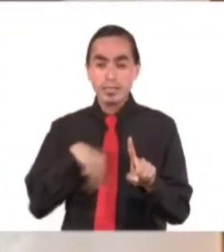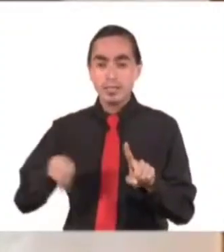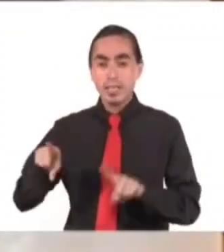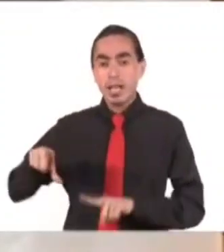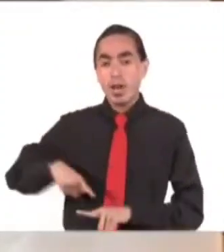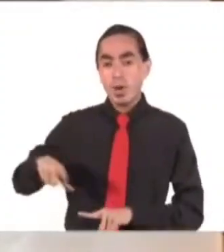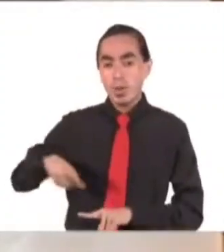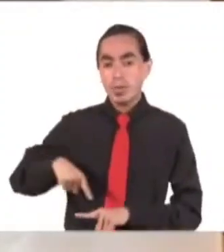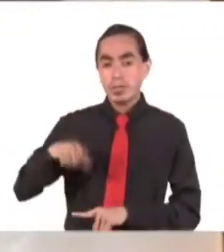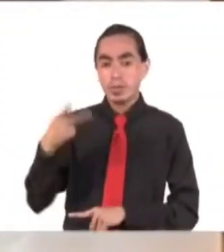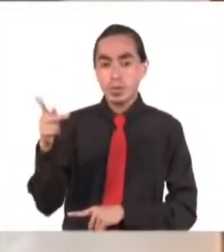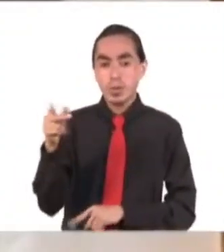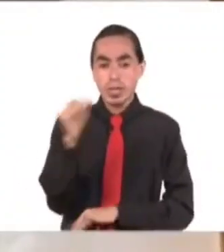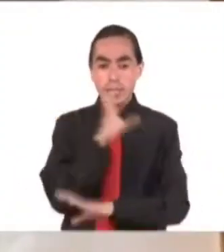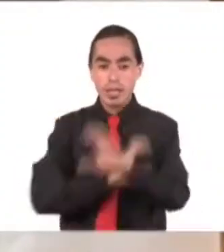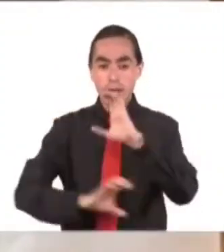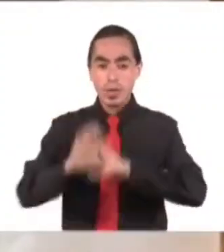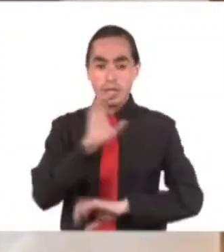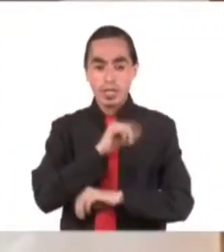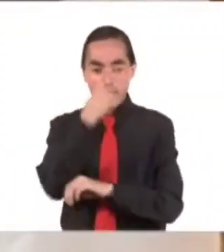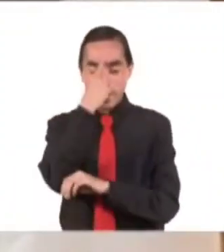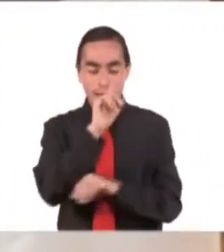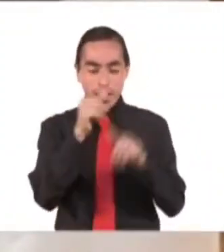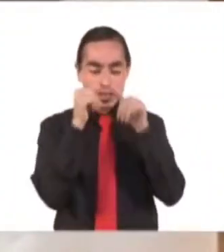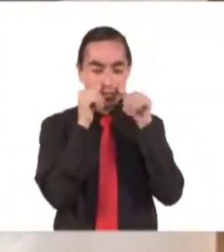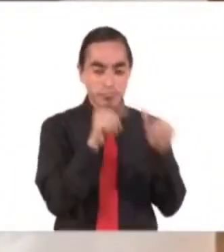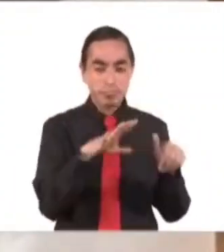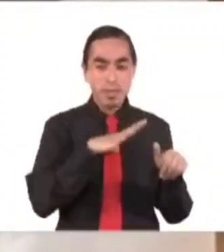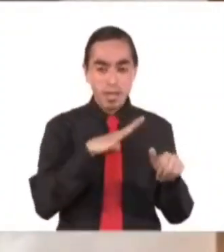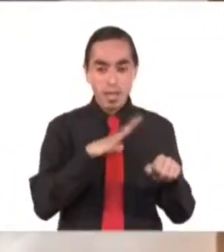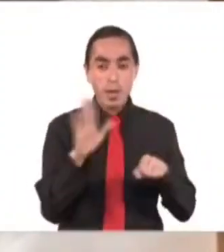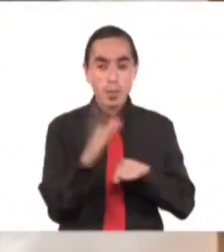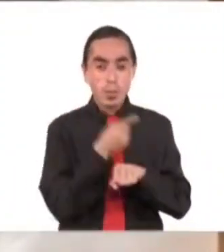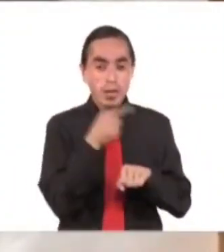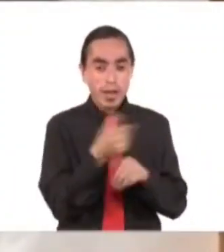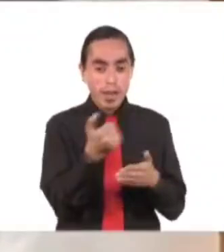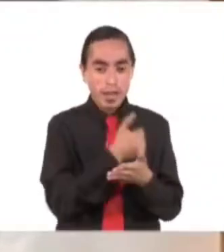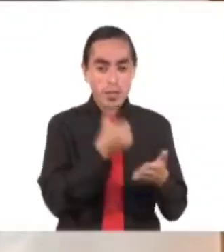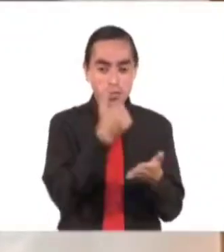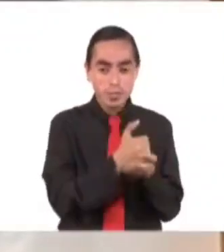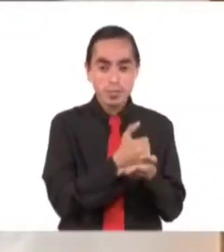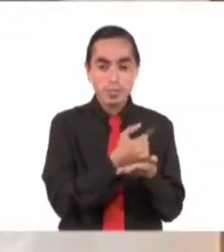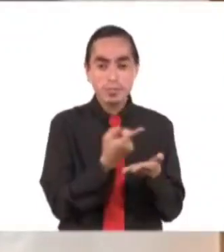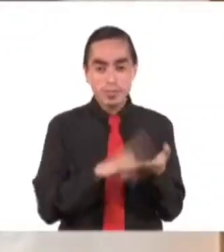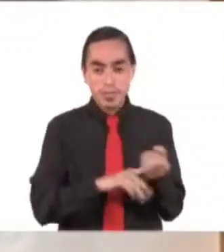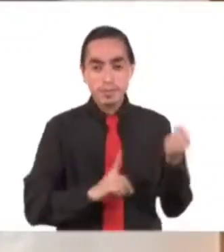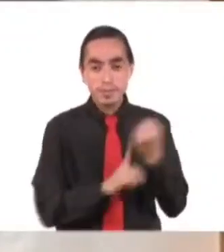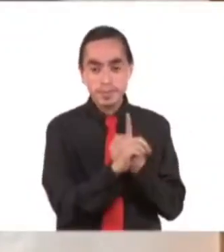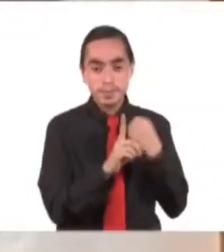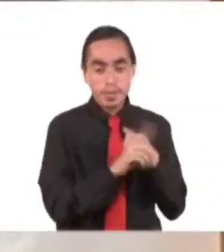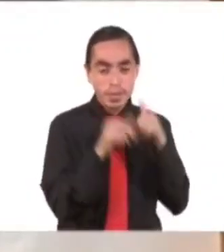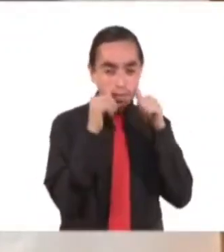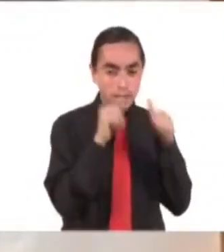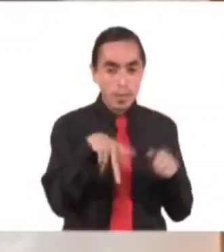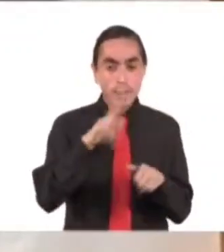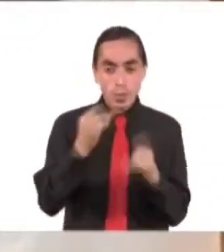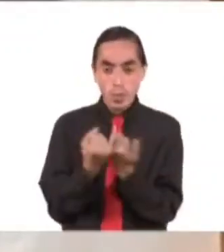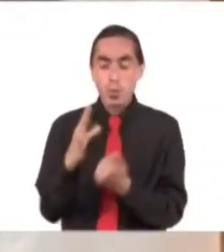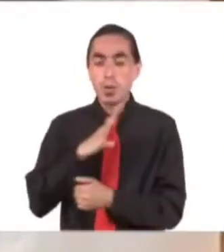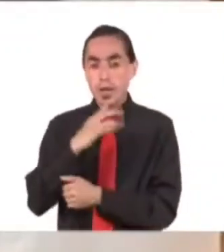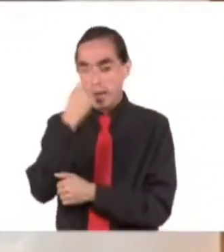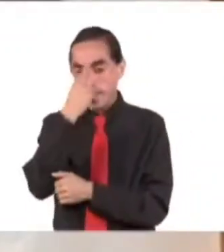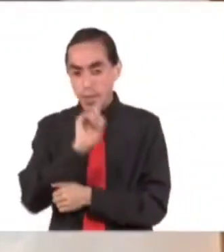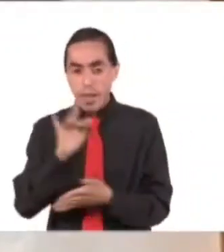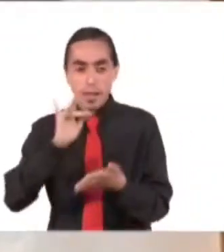de Claudia Sheinbaum para la atención de la problemática de la ciudad, pero también para colaborar a resolver las